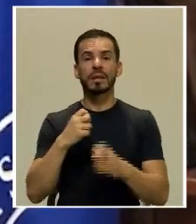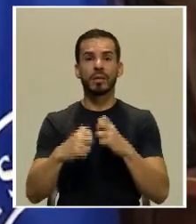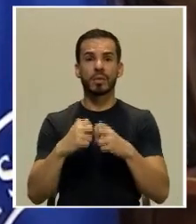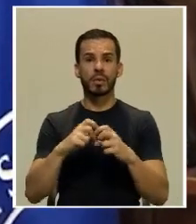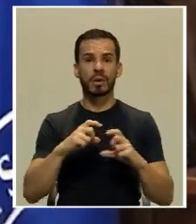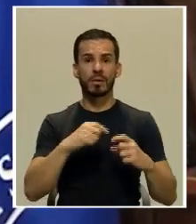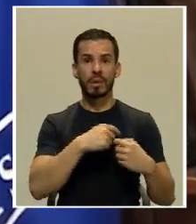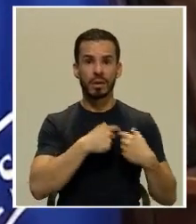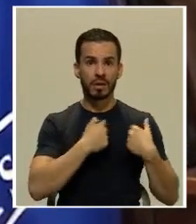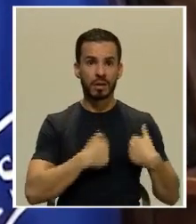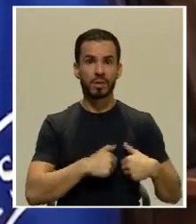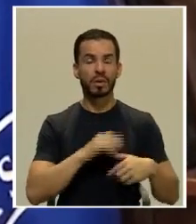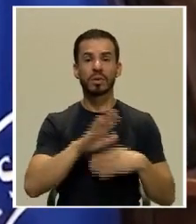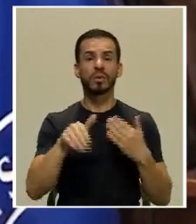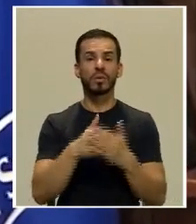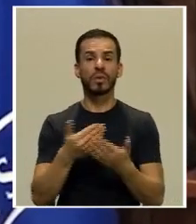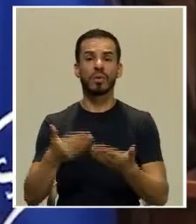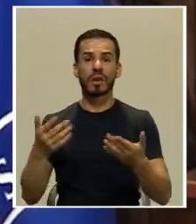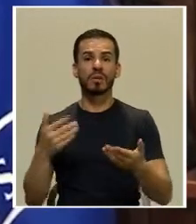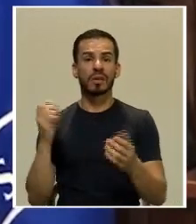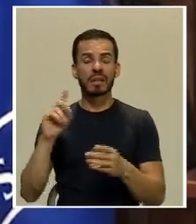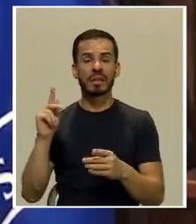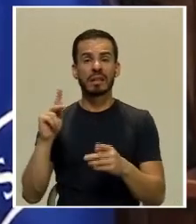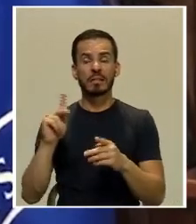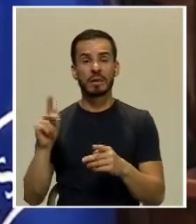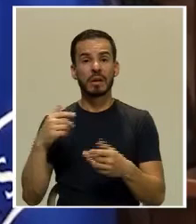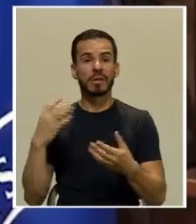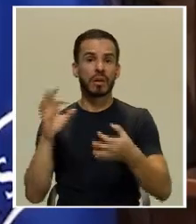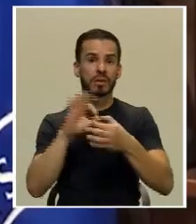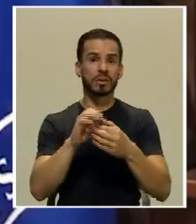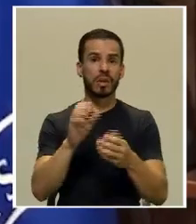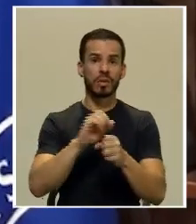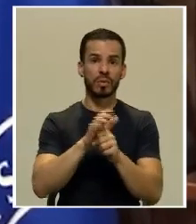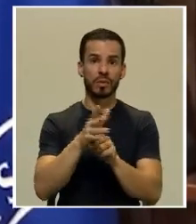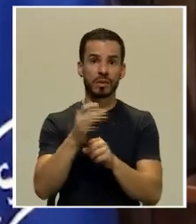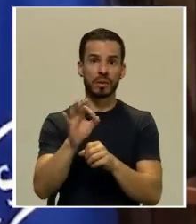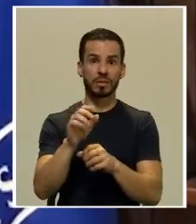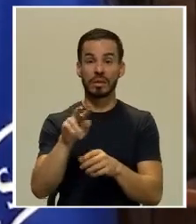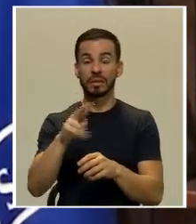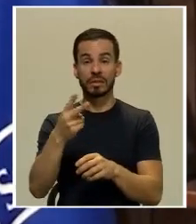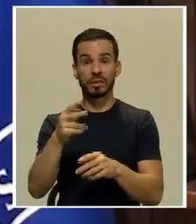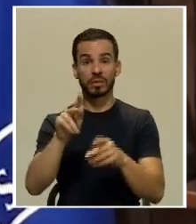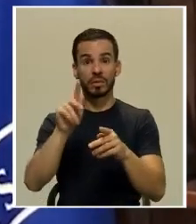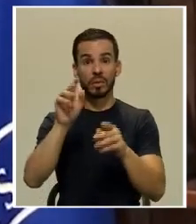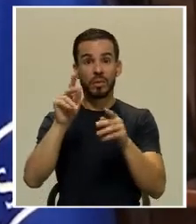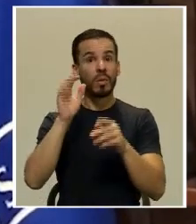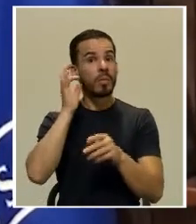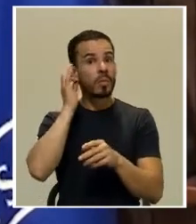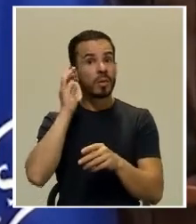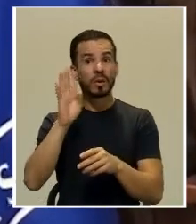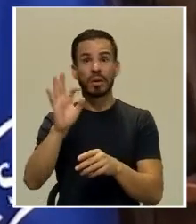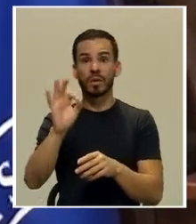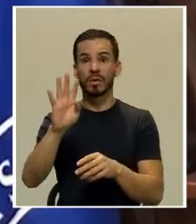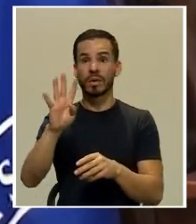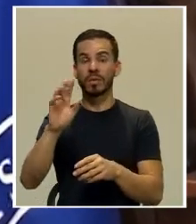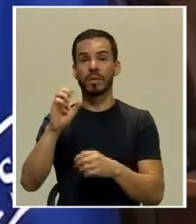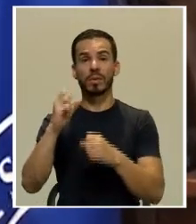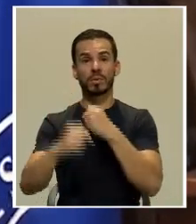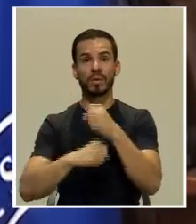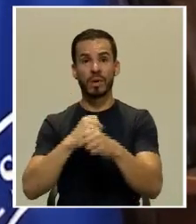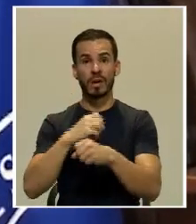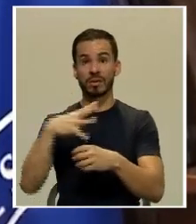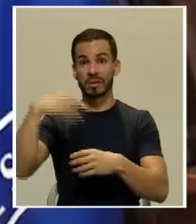del corazón, todos factores de riesgo asociados a COVID-19. El segundo deceso se trata de una mujer de 94 años,